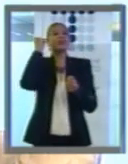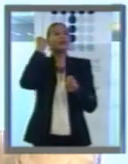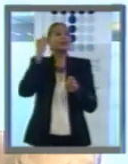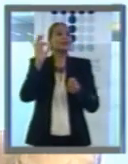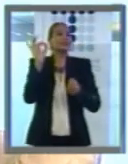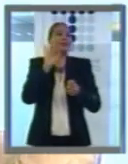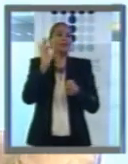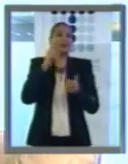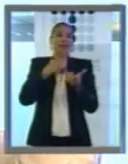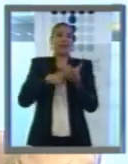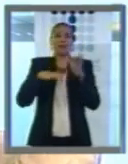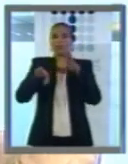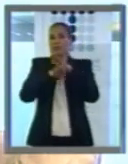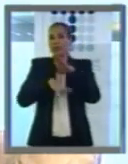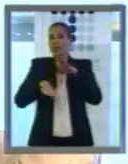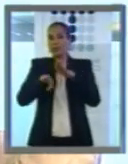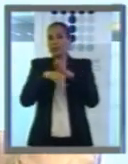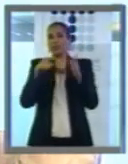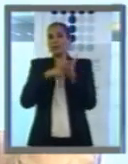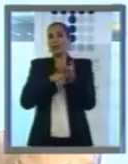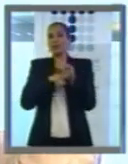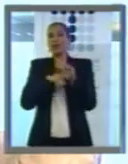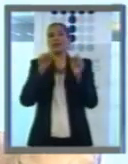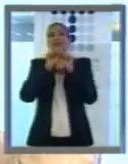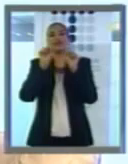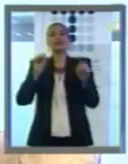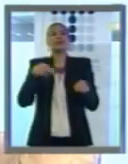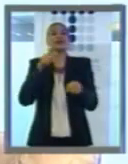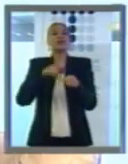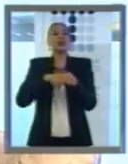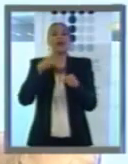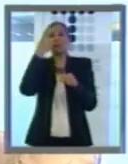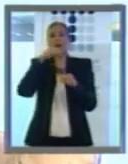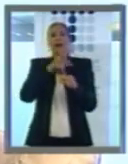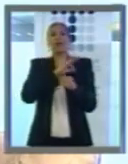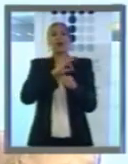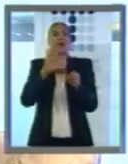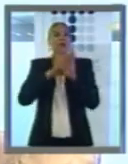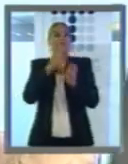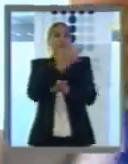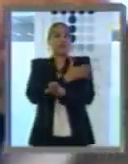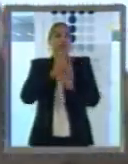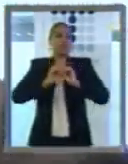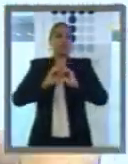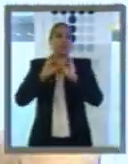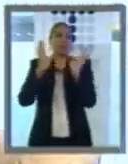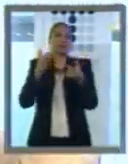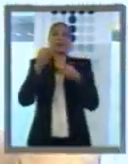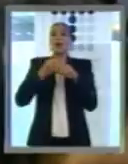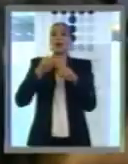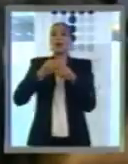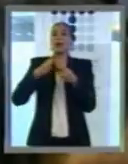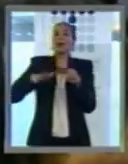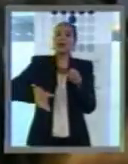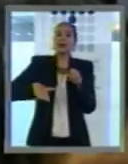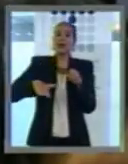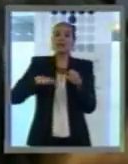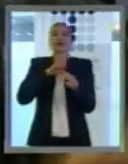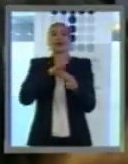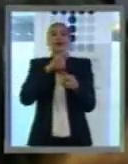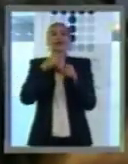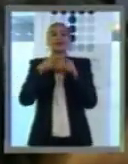que la plataforma del Sistema Nacional de Transparencia ahorita está en